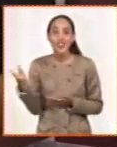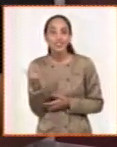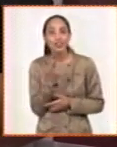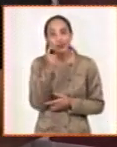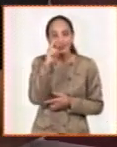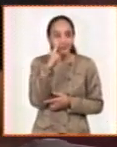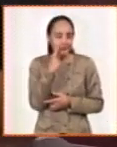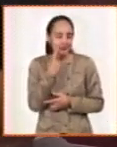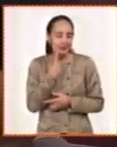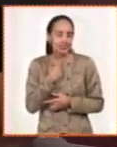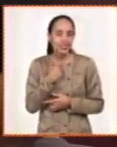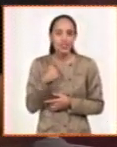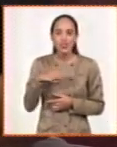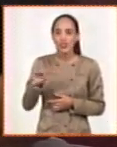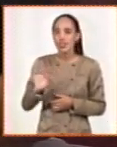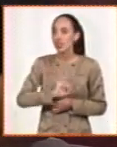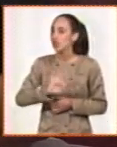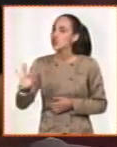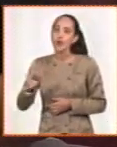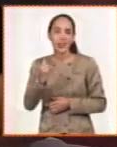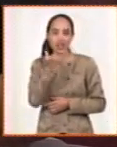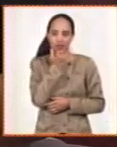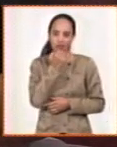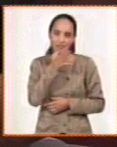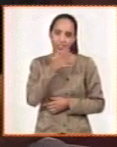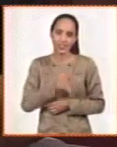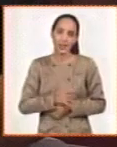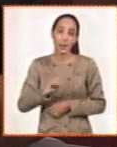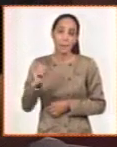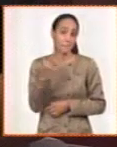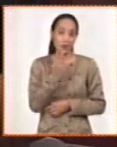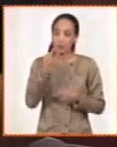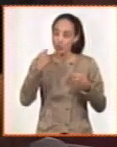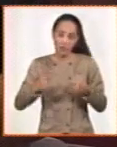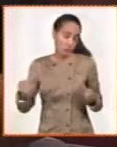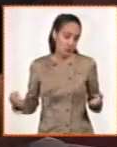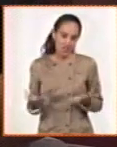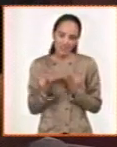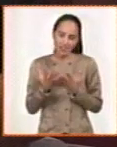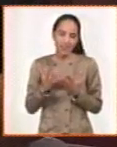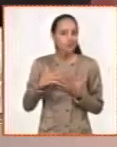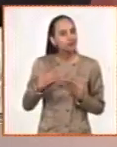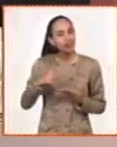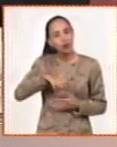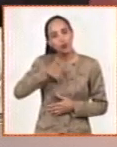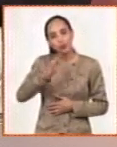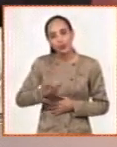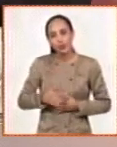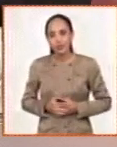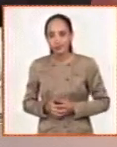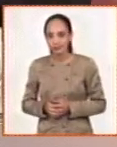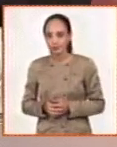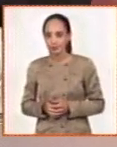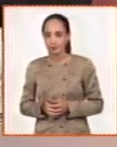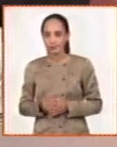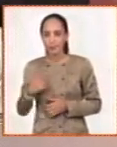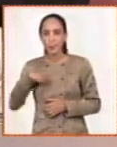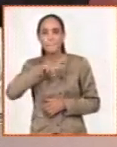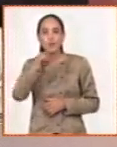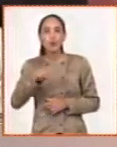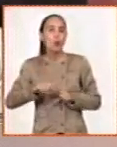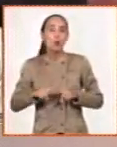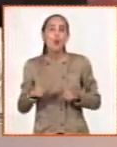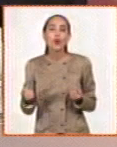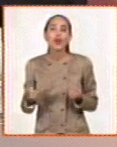dije, nunca se equivocó Fidel, lo primero que hay que salvar es la cultura. ¿Por qué un creador que pudiera